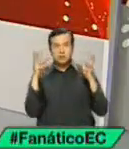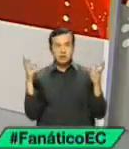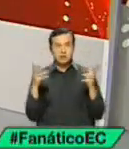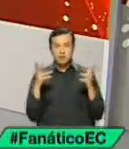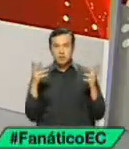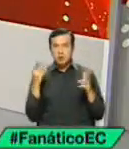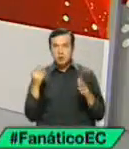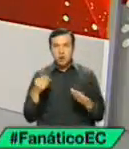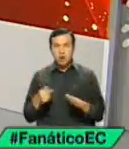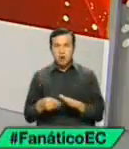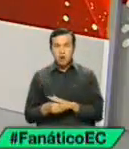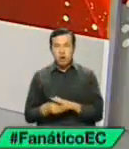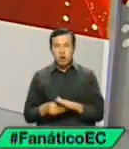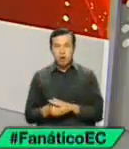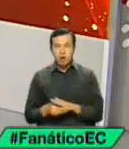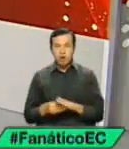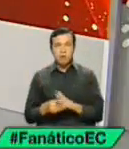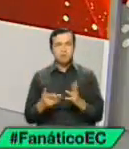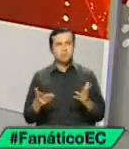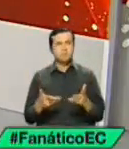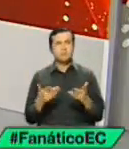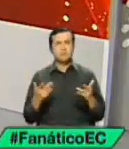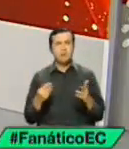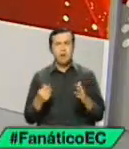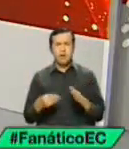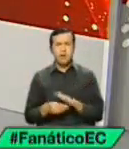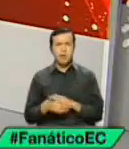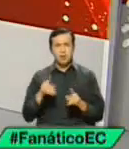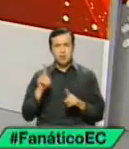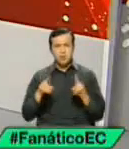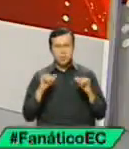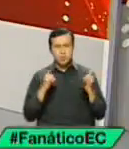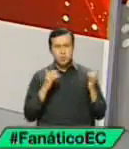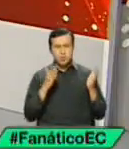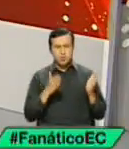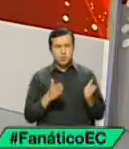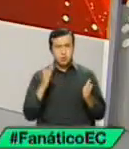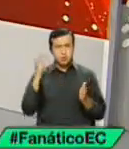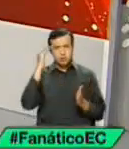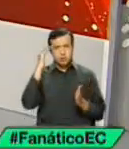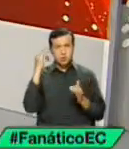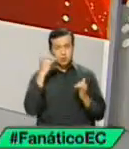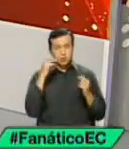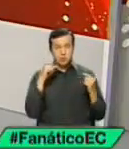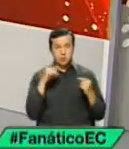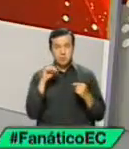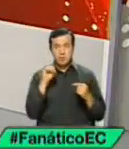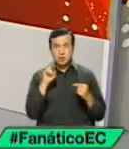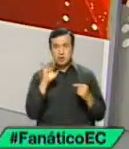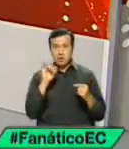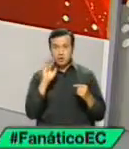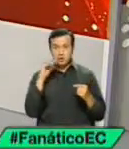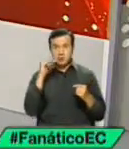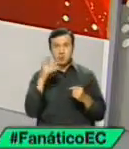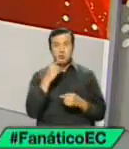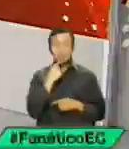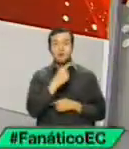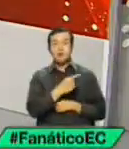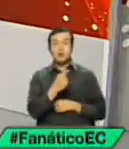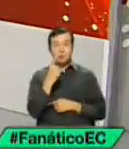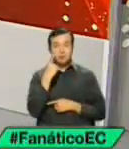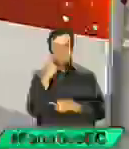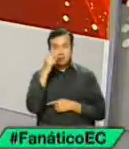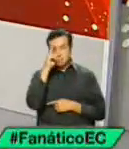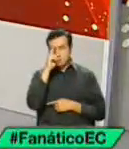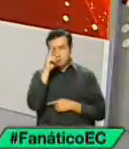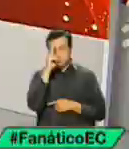de soborno y de extorsión. Supuesto intento de soborno a algunos jugadores del Nacional previo al compromiso ante el Macará de Ambato y posteriormente un supuesto intento de